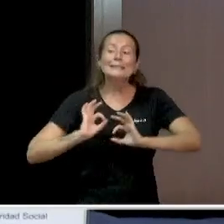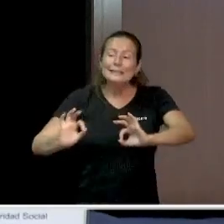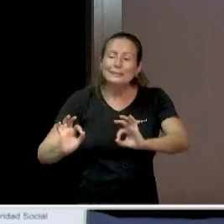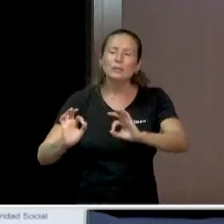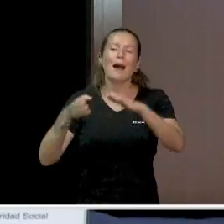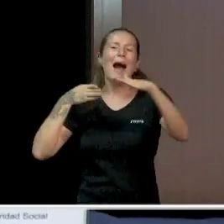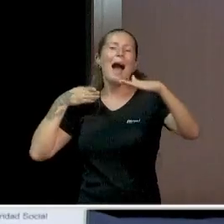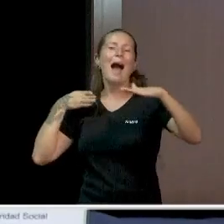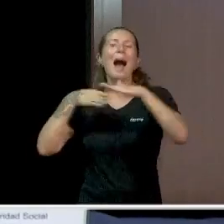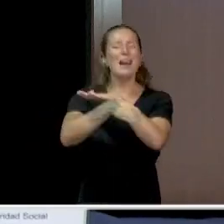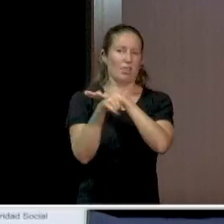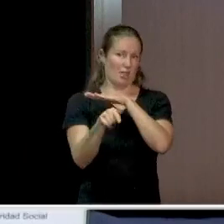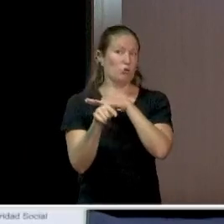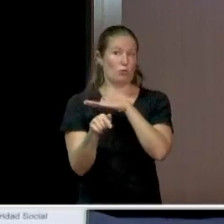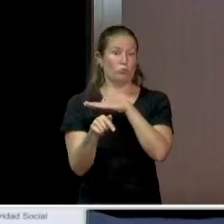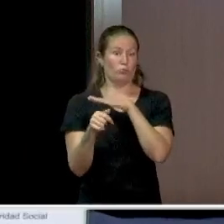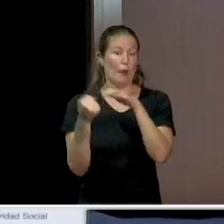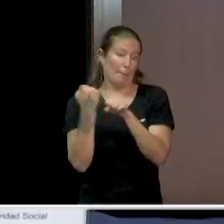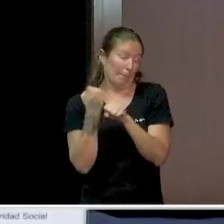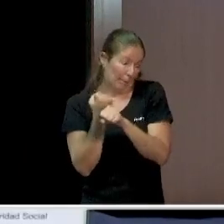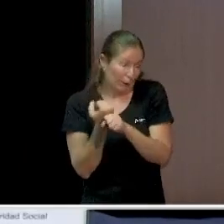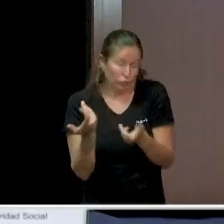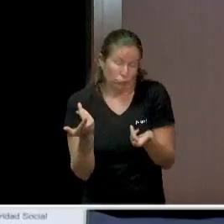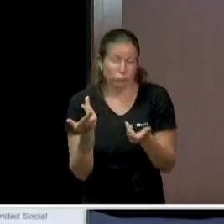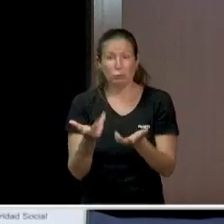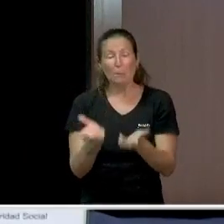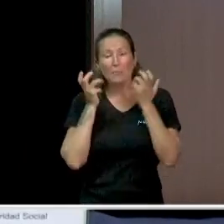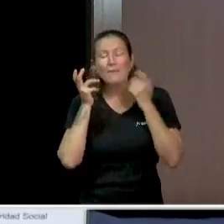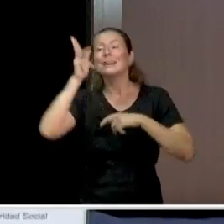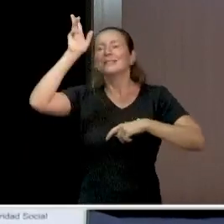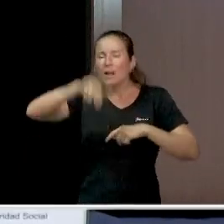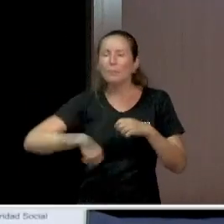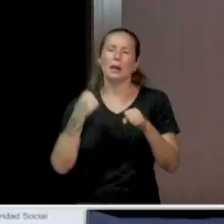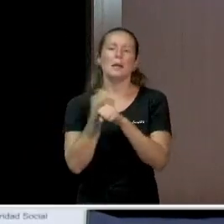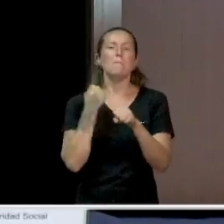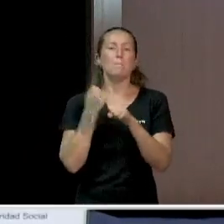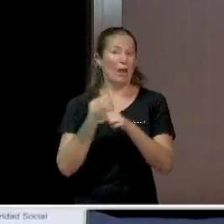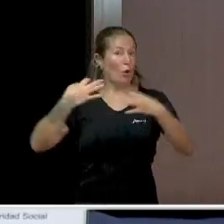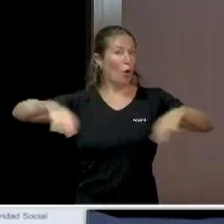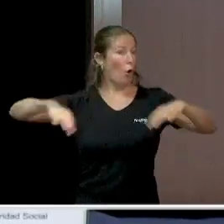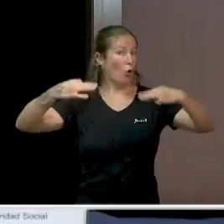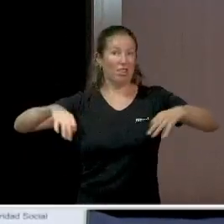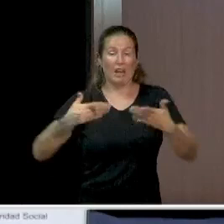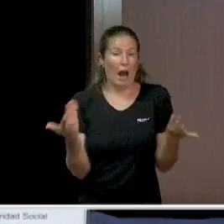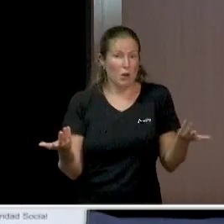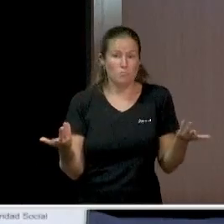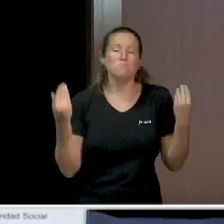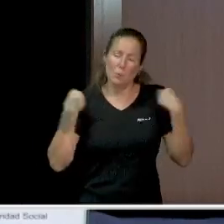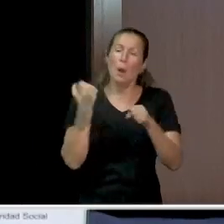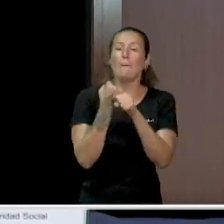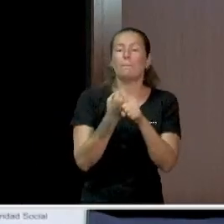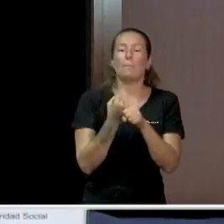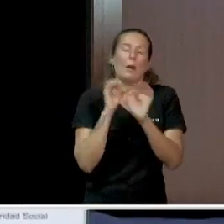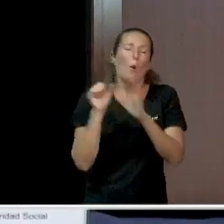acceso al empleo y en particularísimo al empleo ordinario, porque ustedes saben que tenemos por un lado el